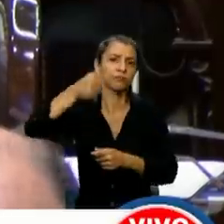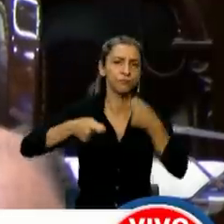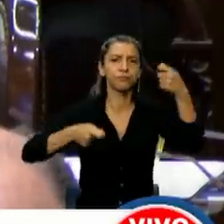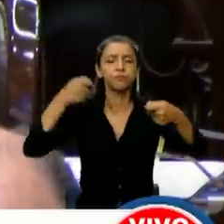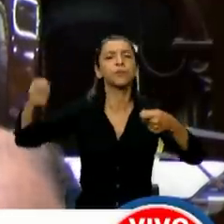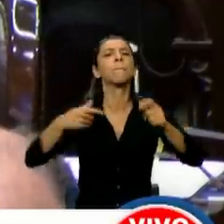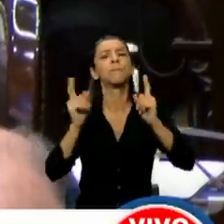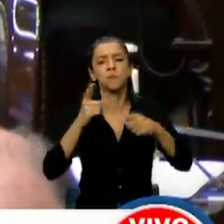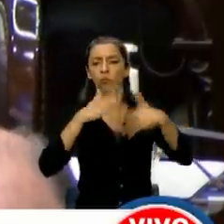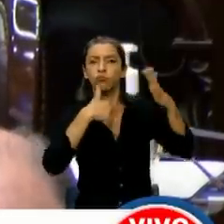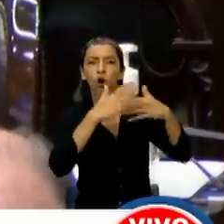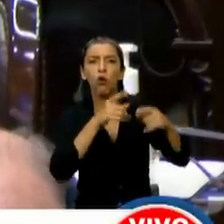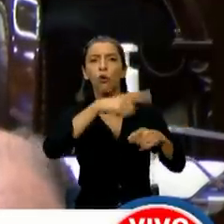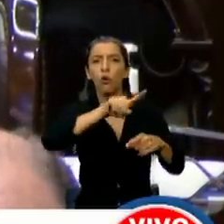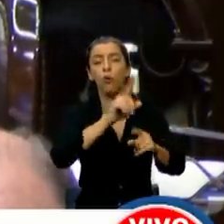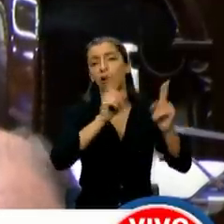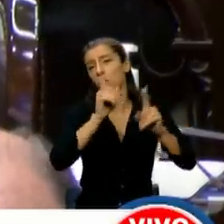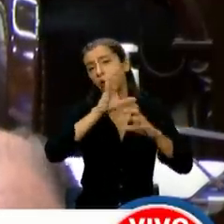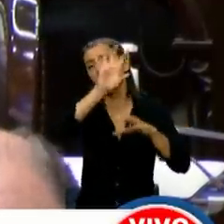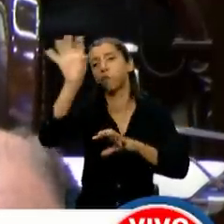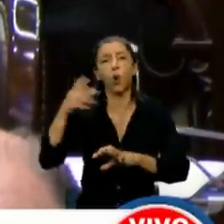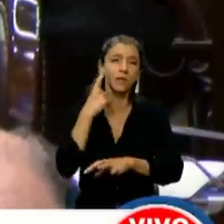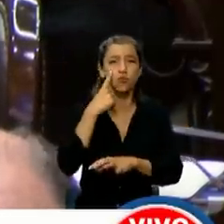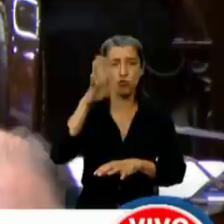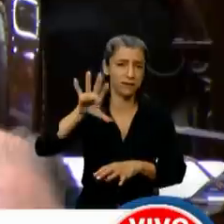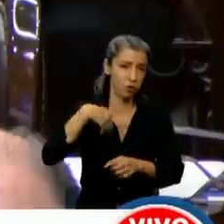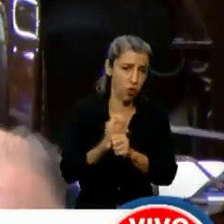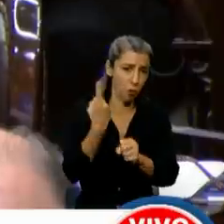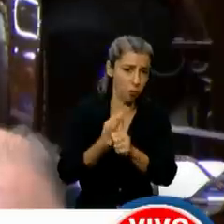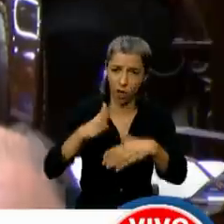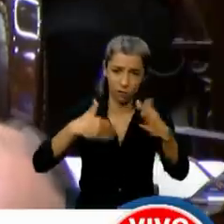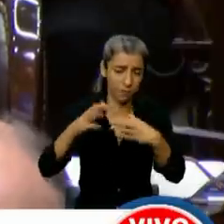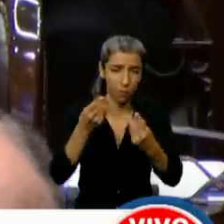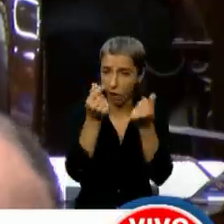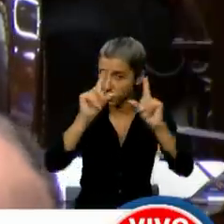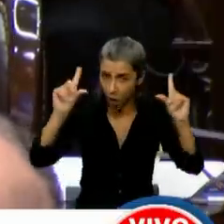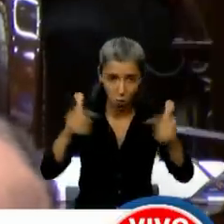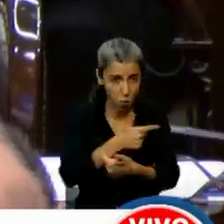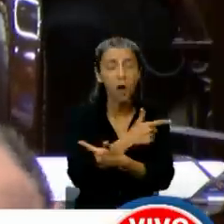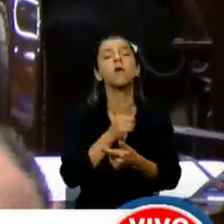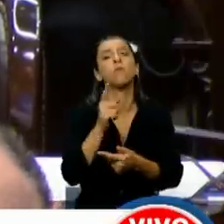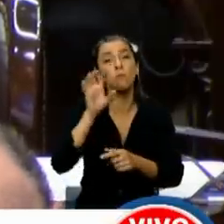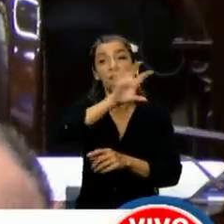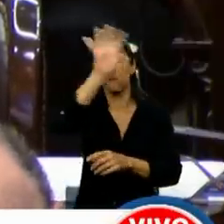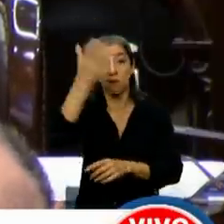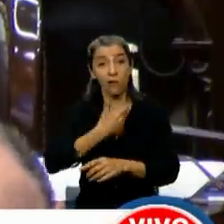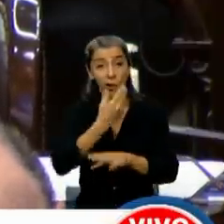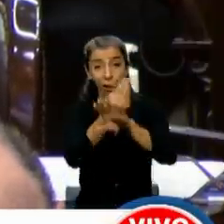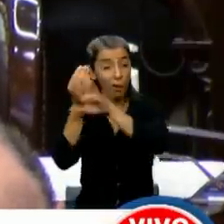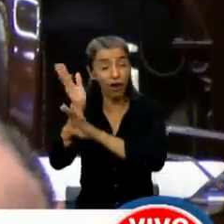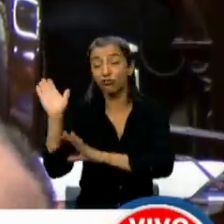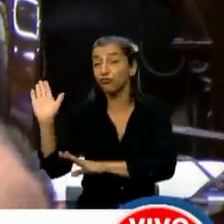obras que no pueden las provincias en los municipios a hacer esos gobernadores todos repito